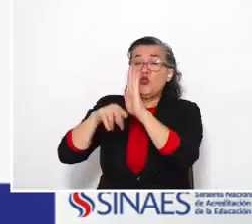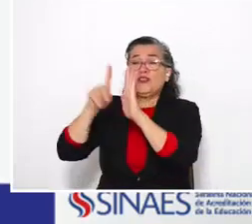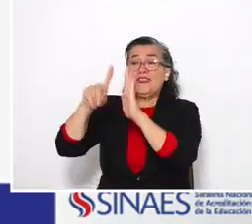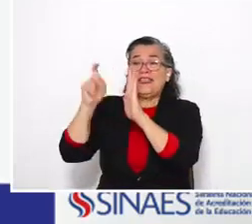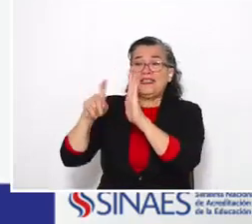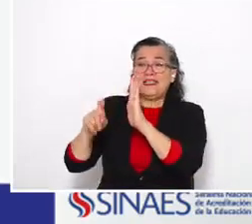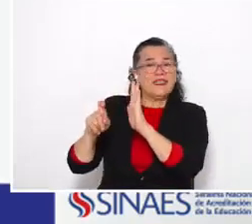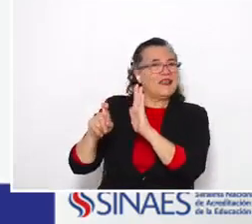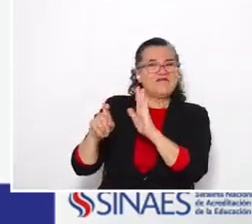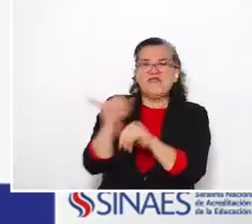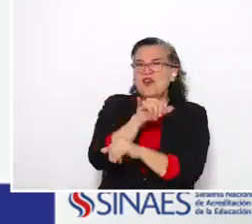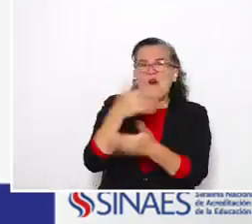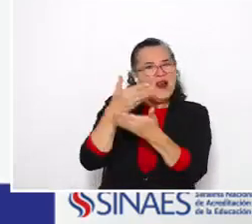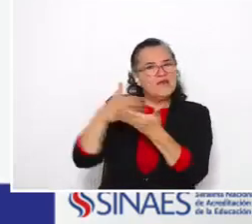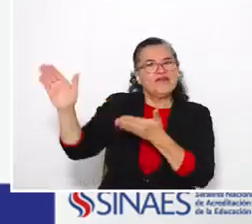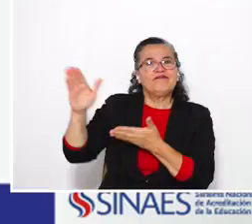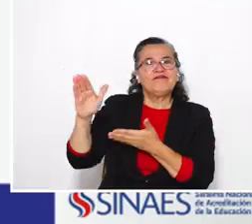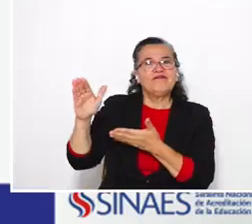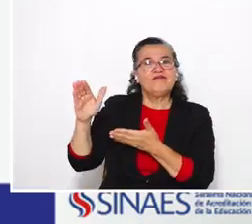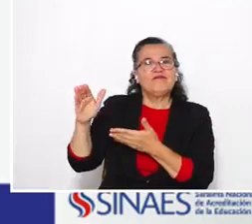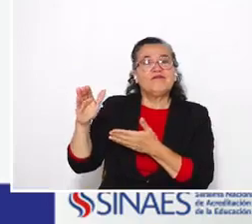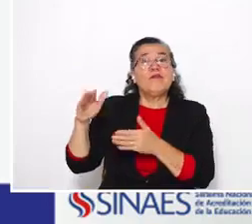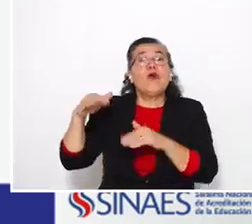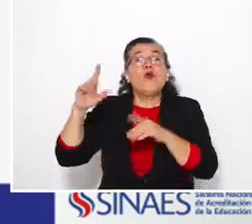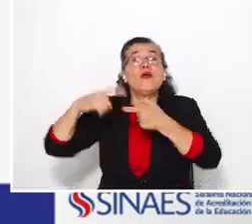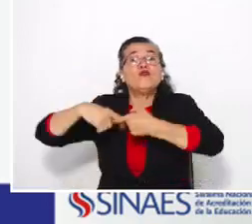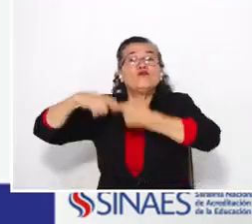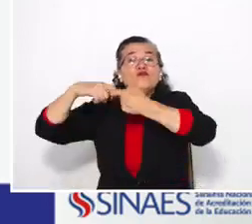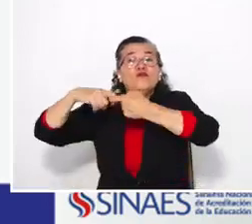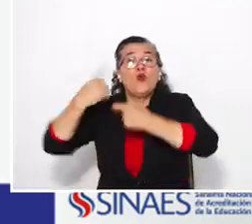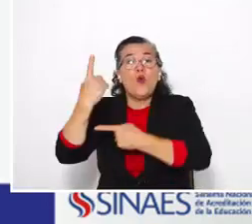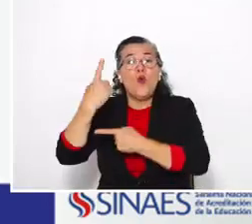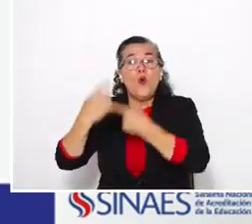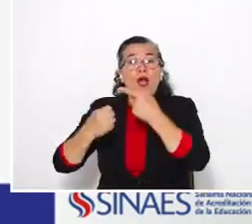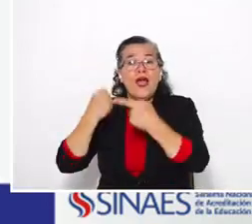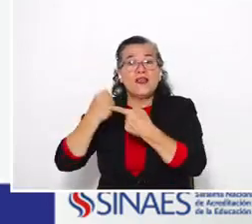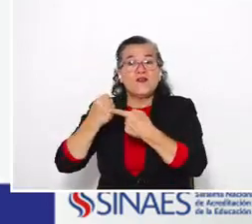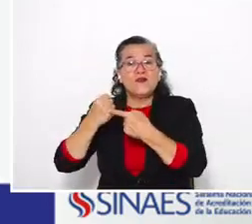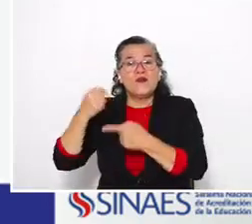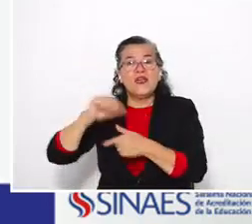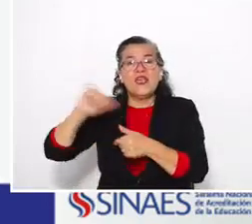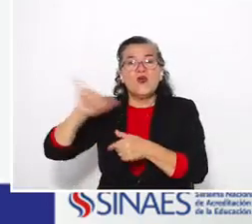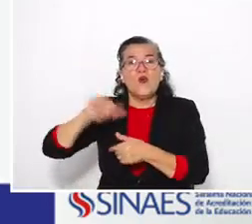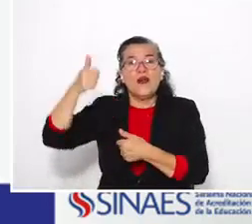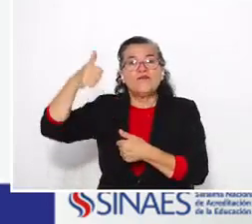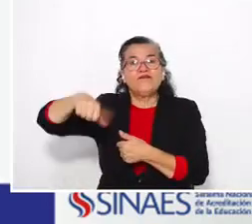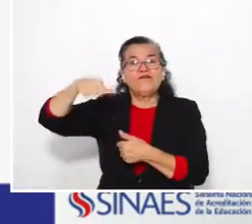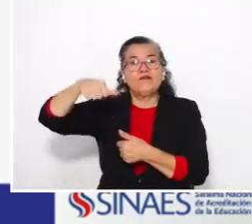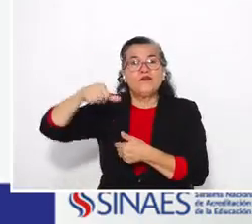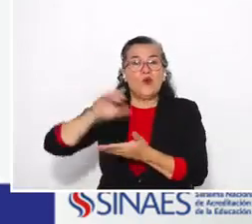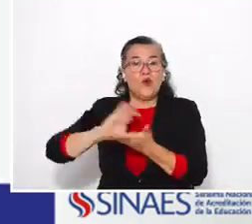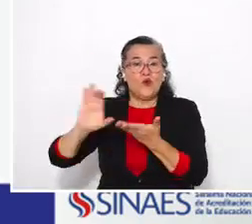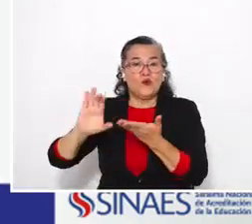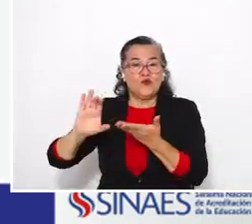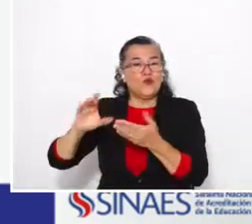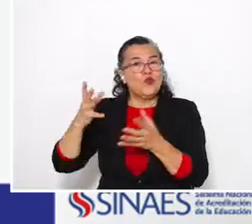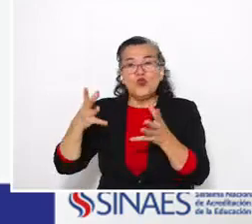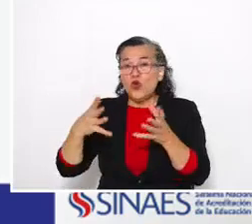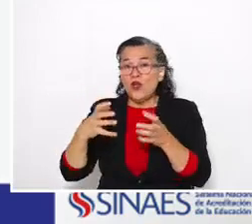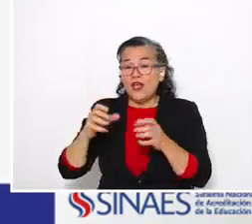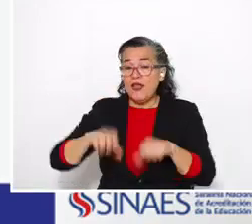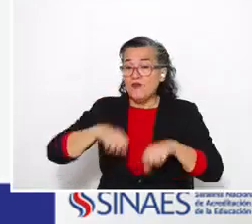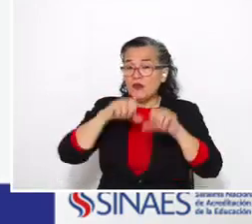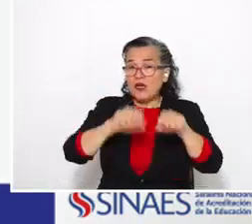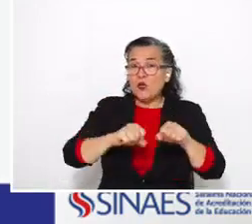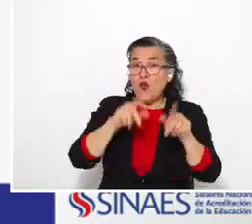va, por lo menos por un año. Es como perder un curso, porque no queremos graduar